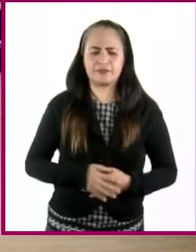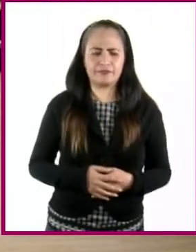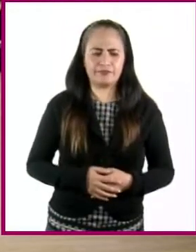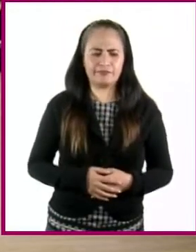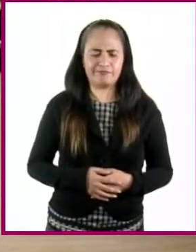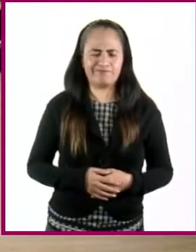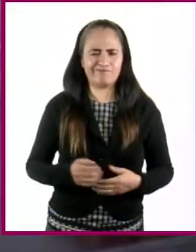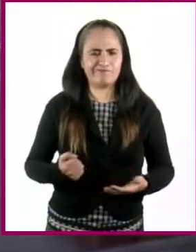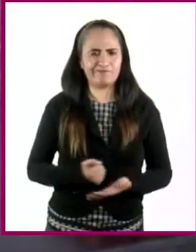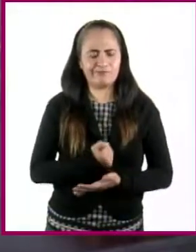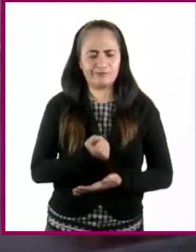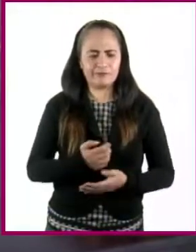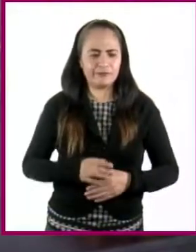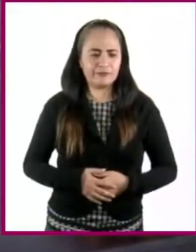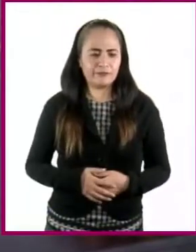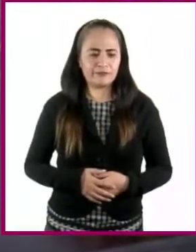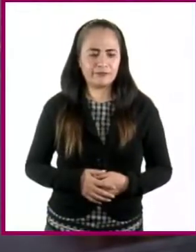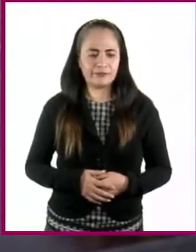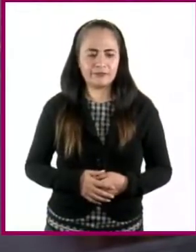Ay,